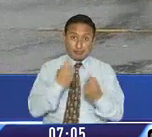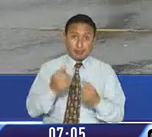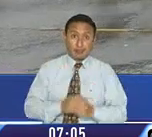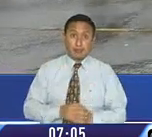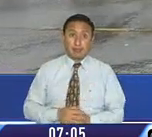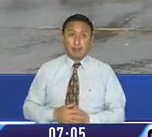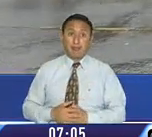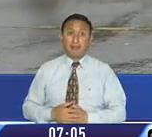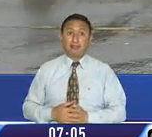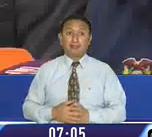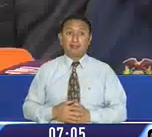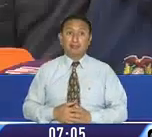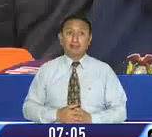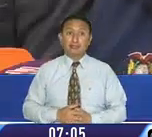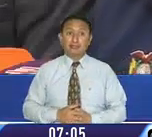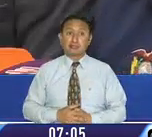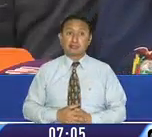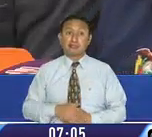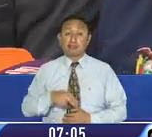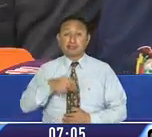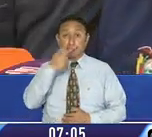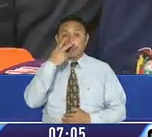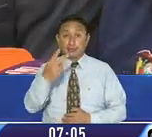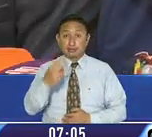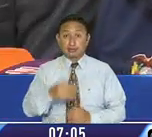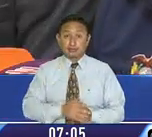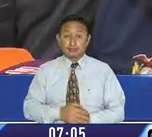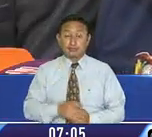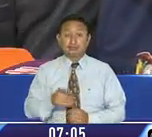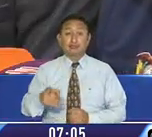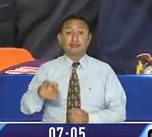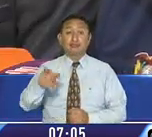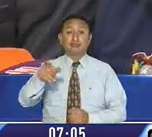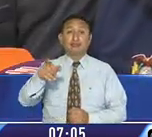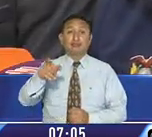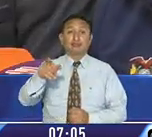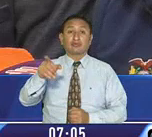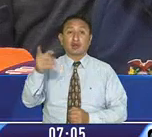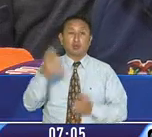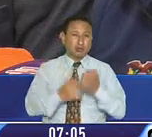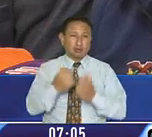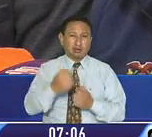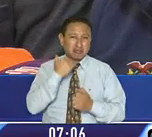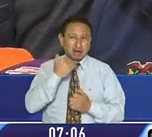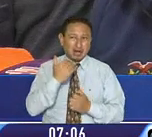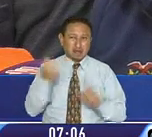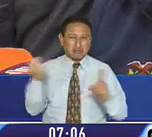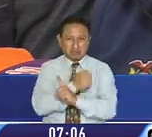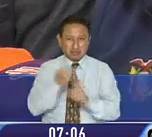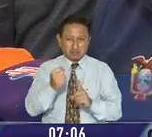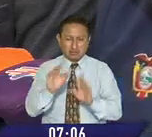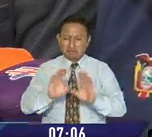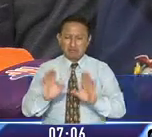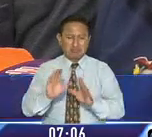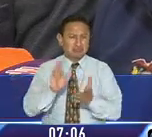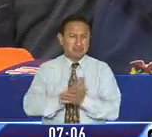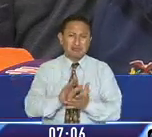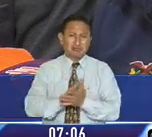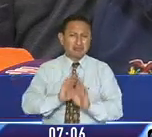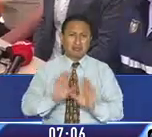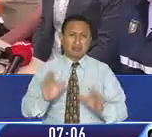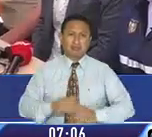orden, se evidenció que no existe ningún tipo de alteración del orden, incidente o